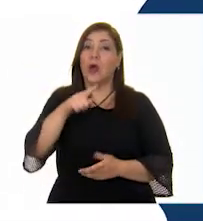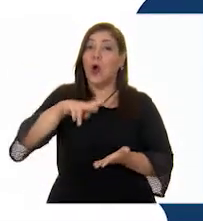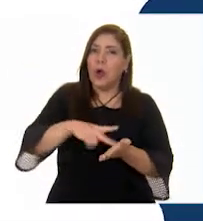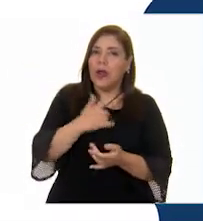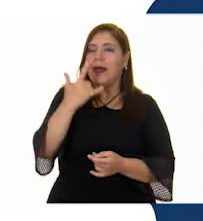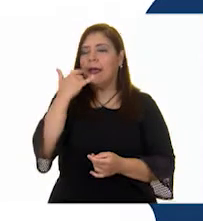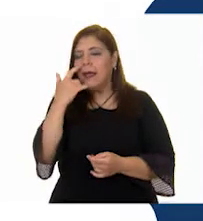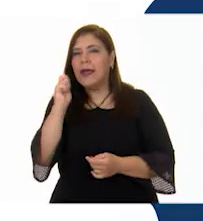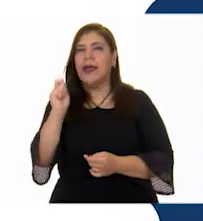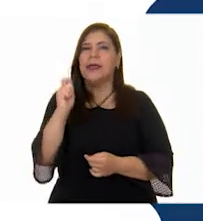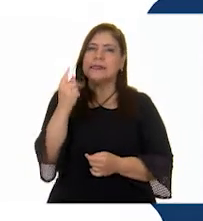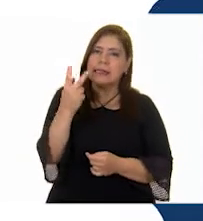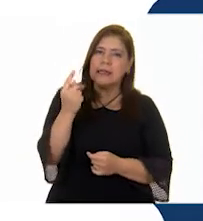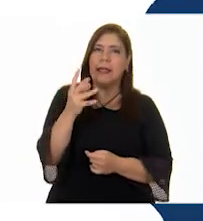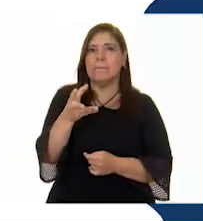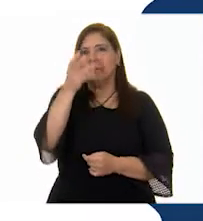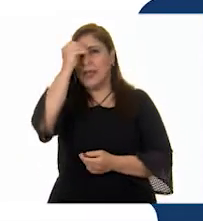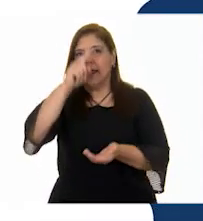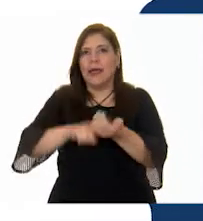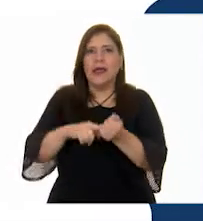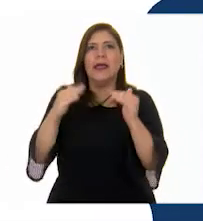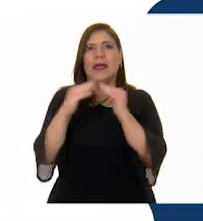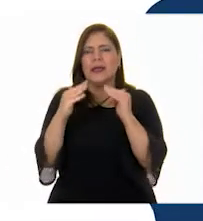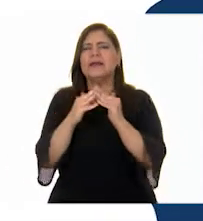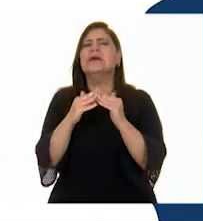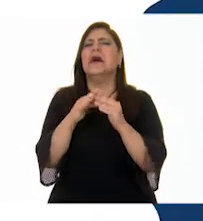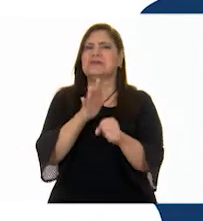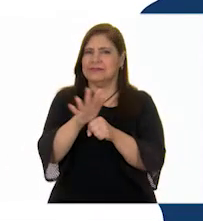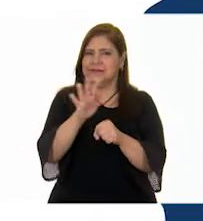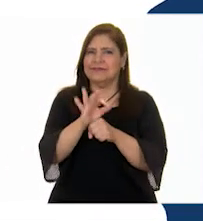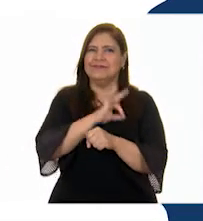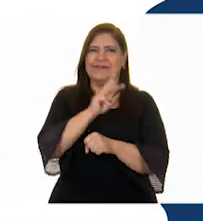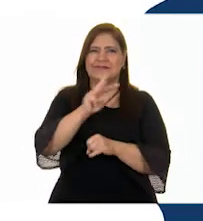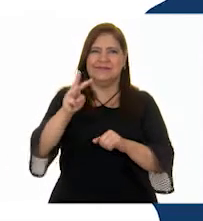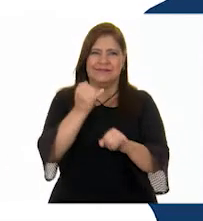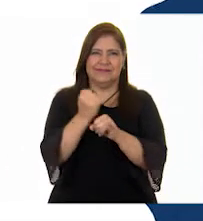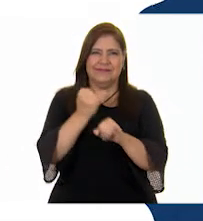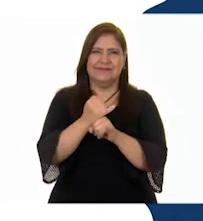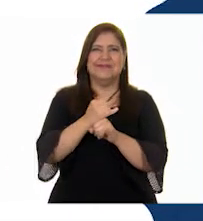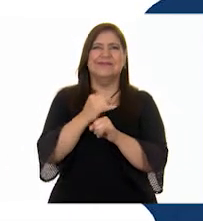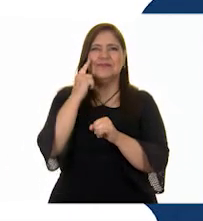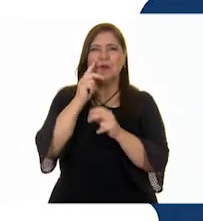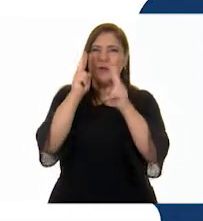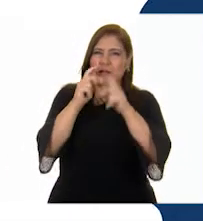Si quieres volver a ver los programas de Aprende en Casa, los puedes encontrar en la siguiente liga: